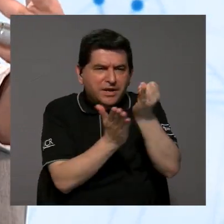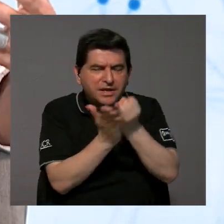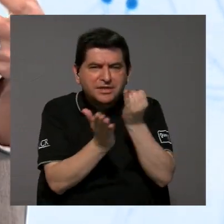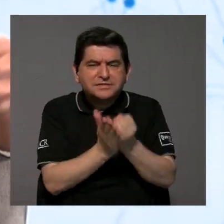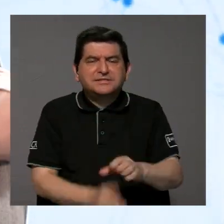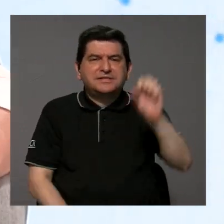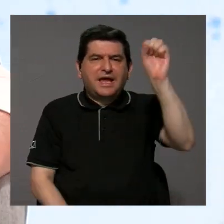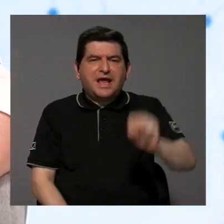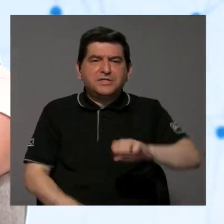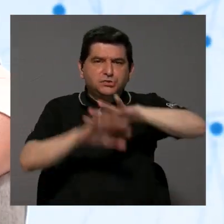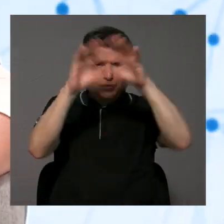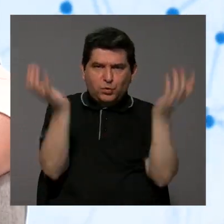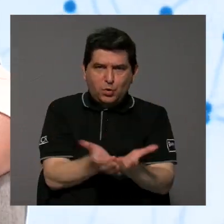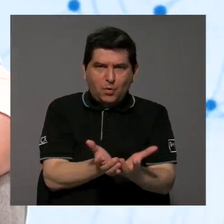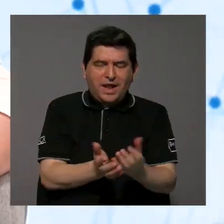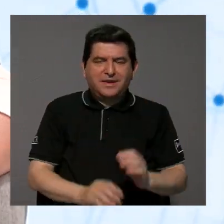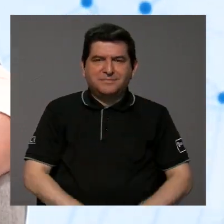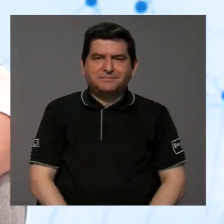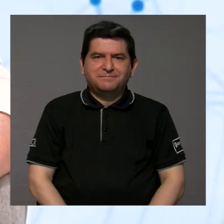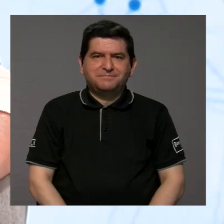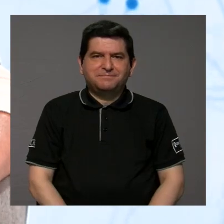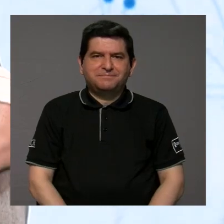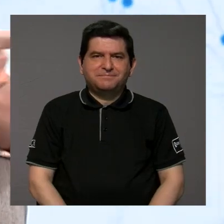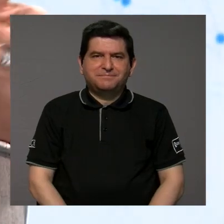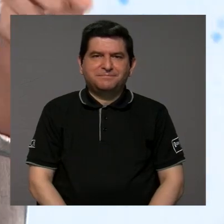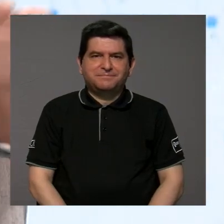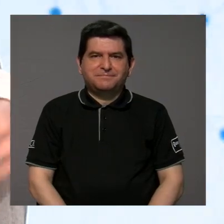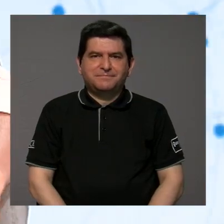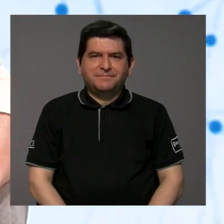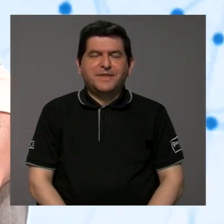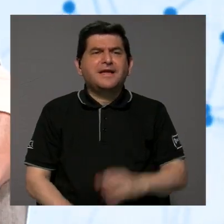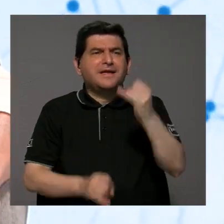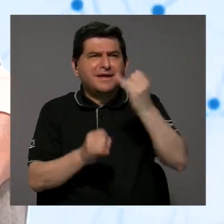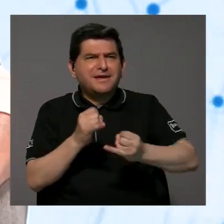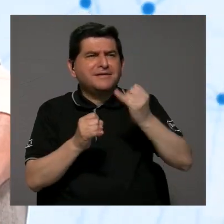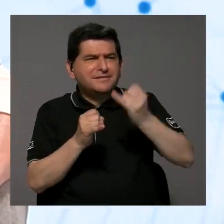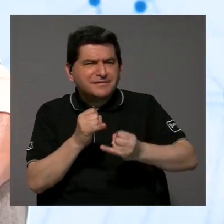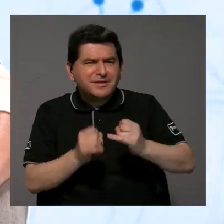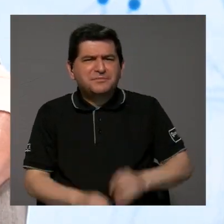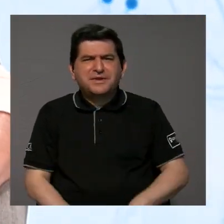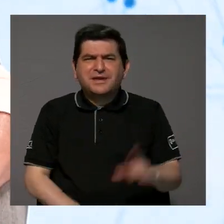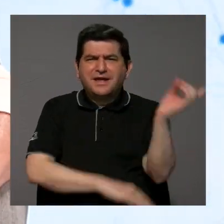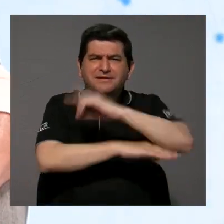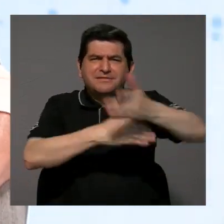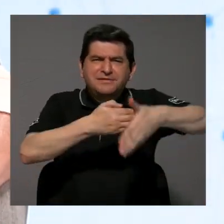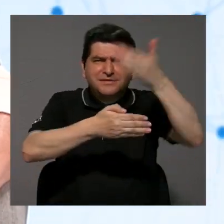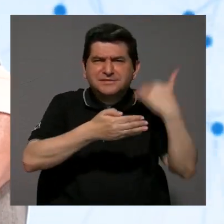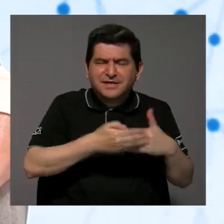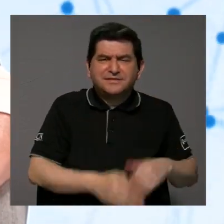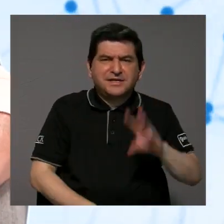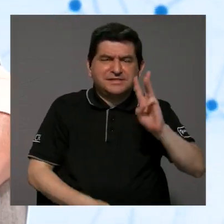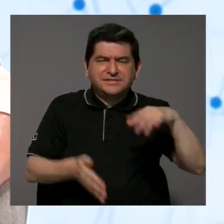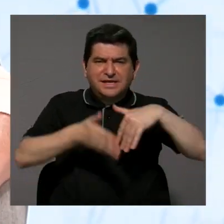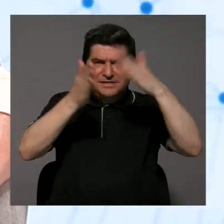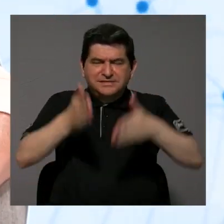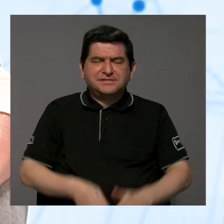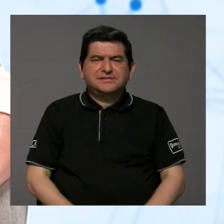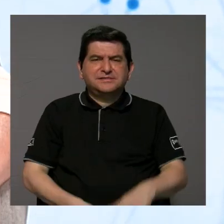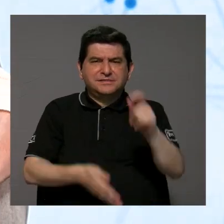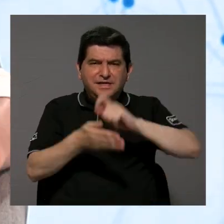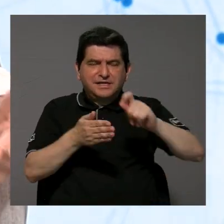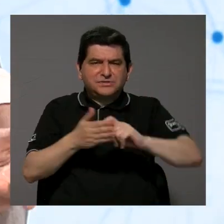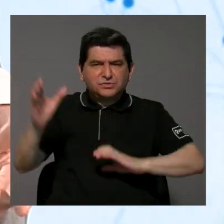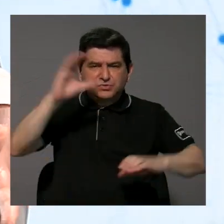sobre el sur global. Y bueno, también acabamos justamente hace unos días, 6 estudiantes de la Escuela de